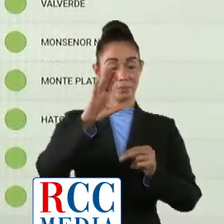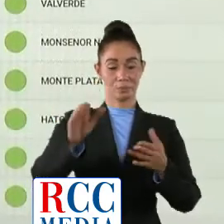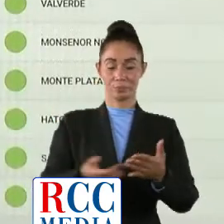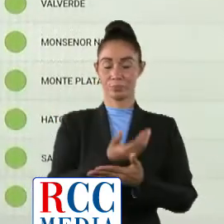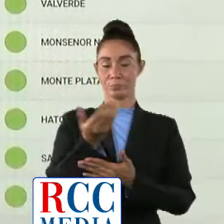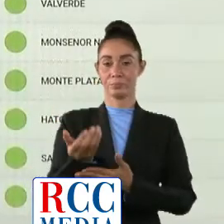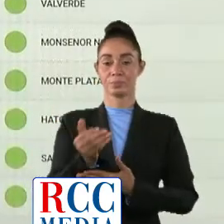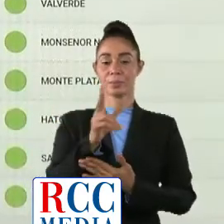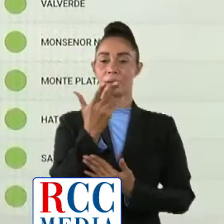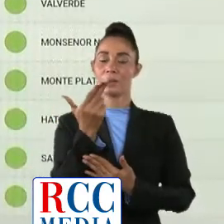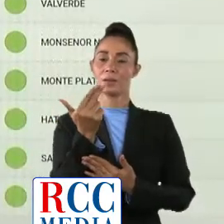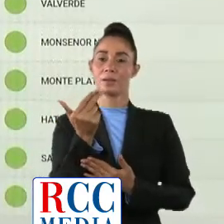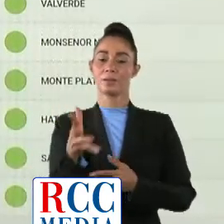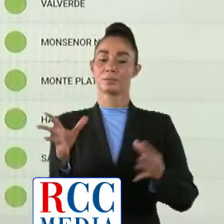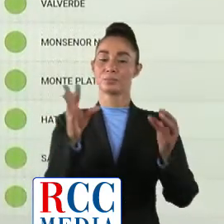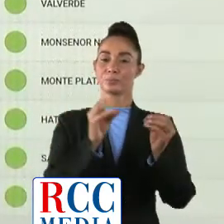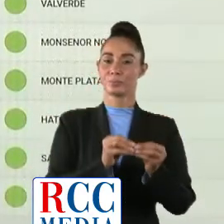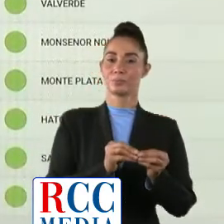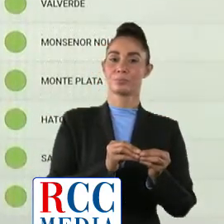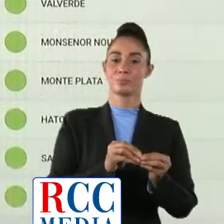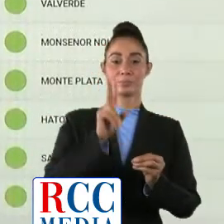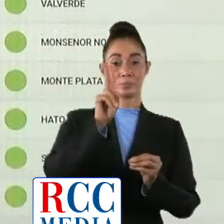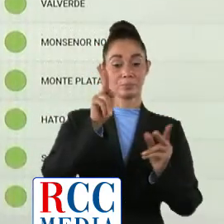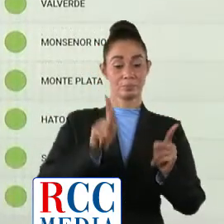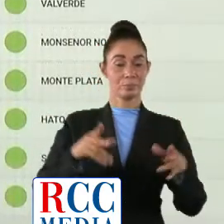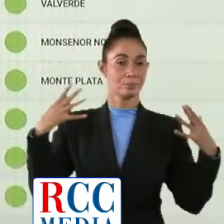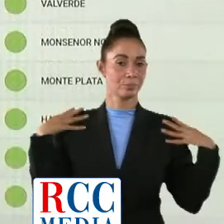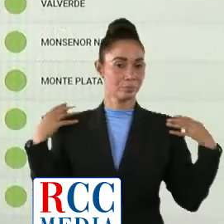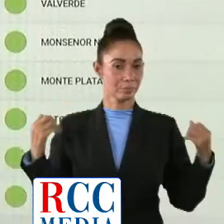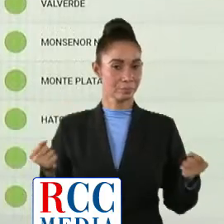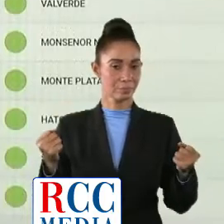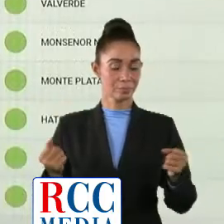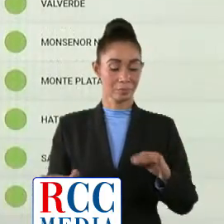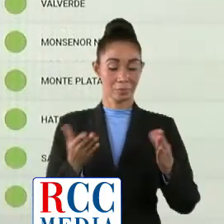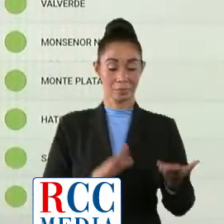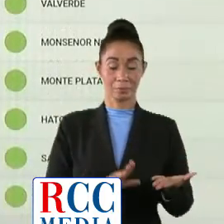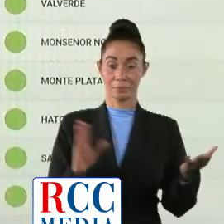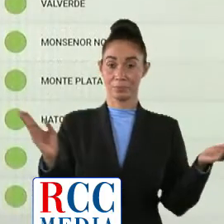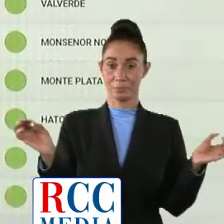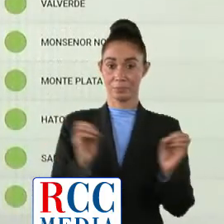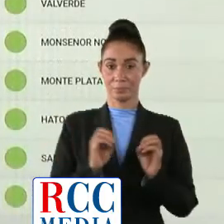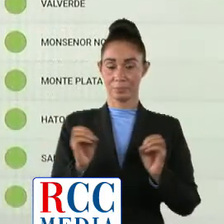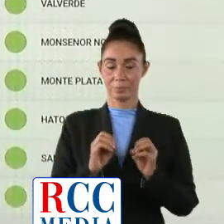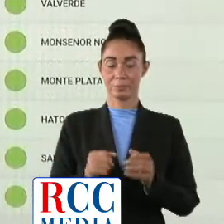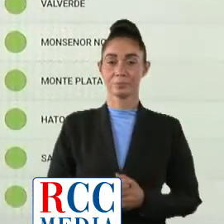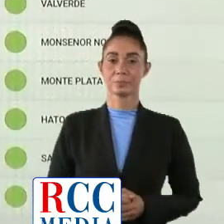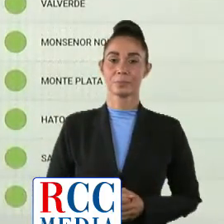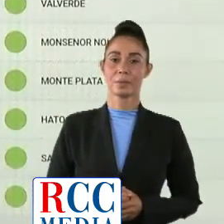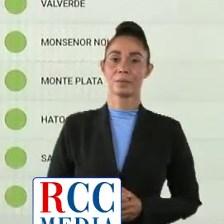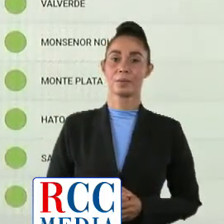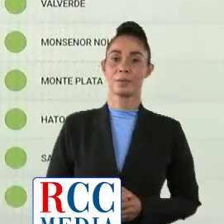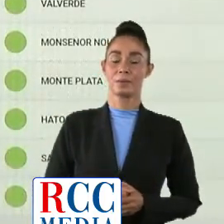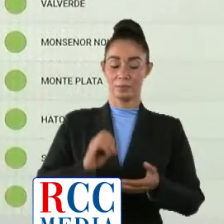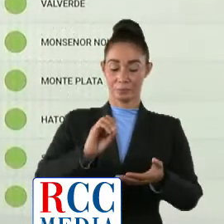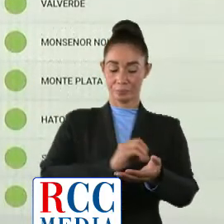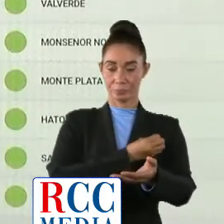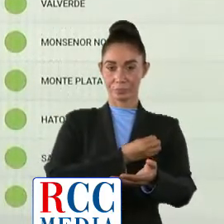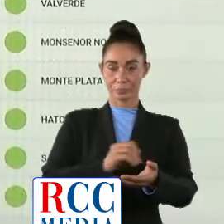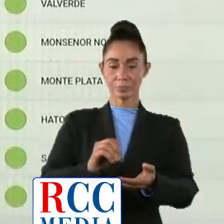nuevos, 13 acumulados, 2 recuperados, 0 fallecimiento. San José de